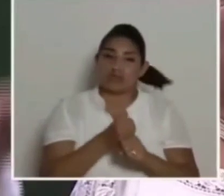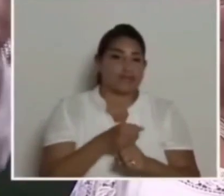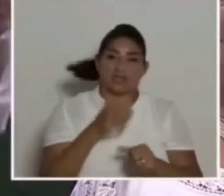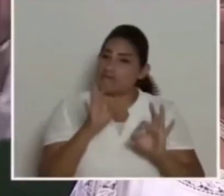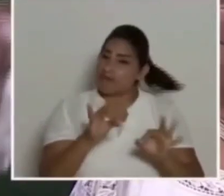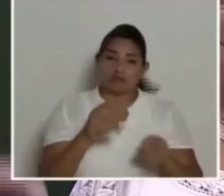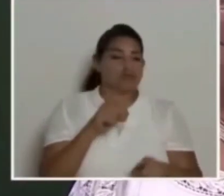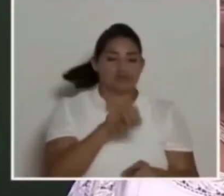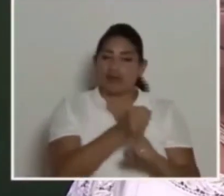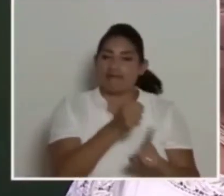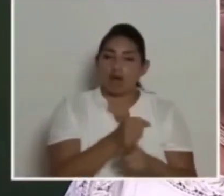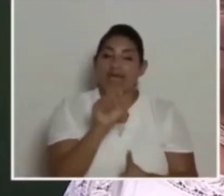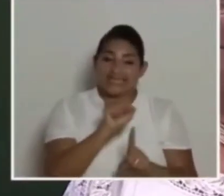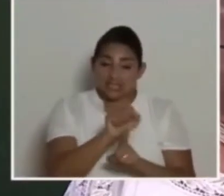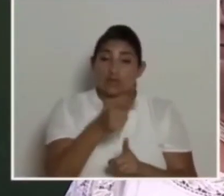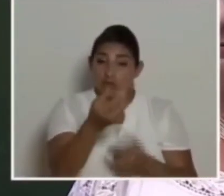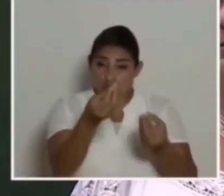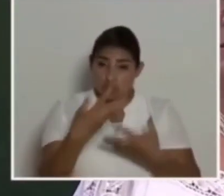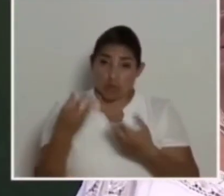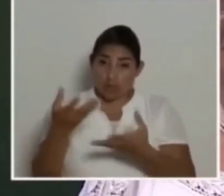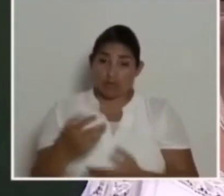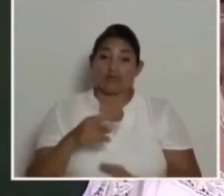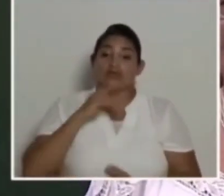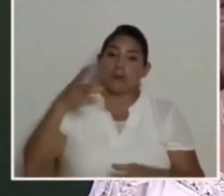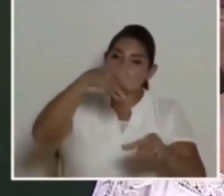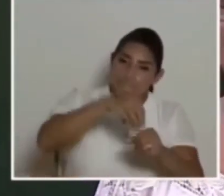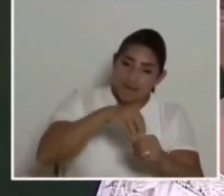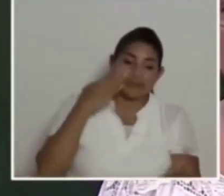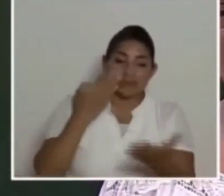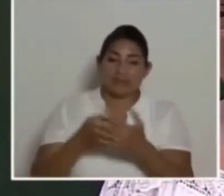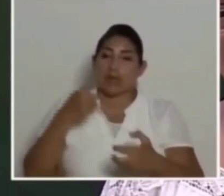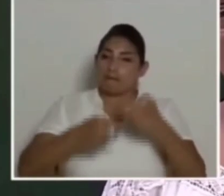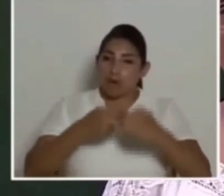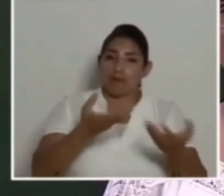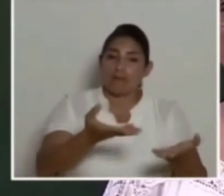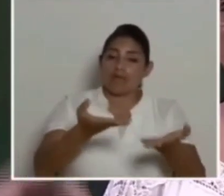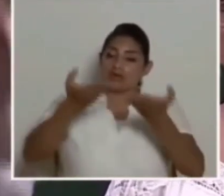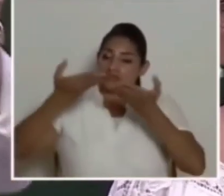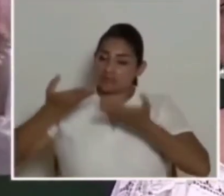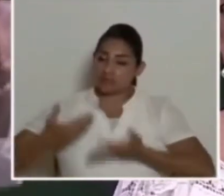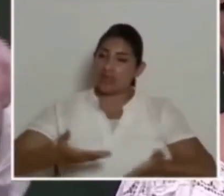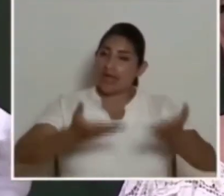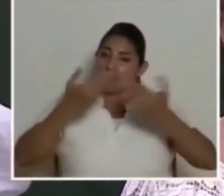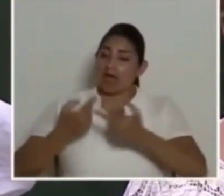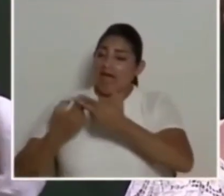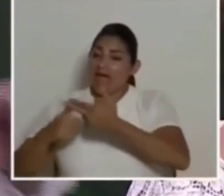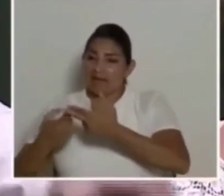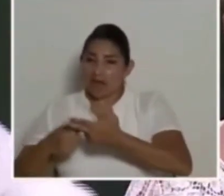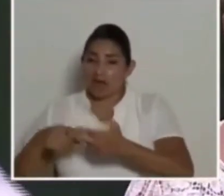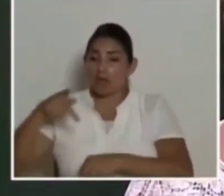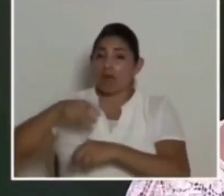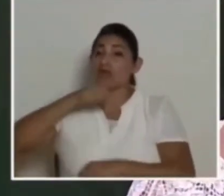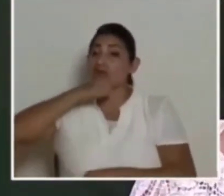inoperante. Esas cosas que usted dice son parte del problema que estamos heredando. Arreglamos